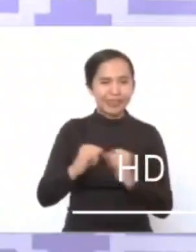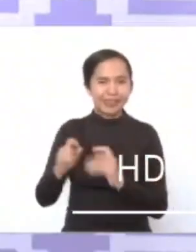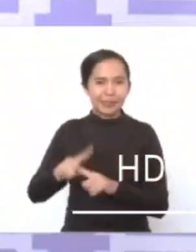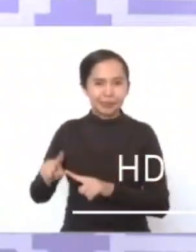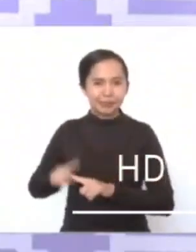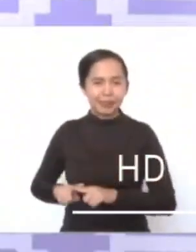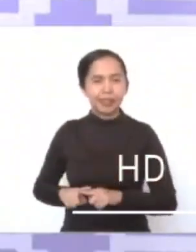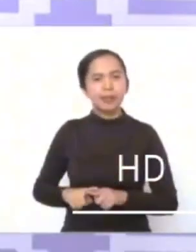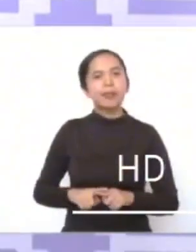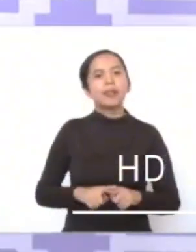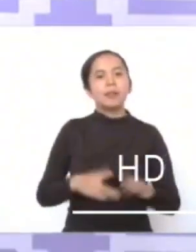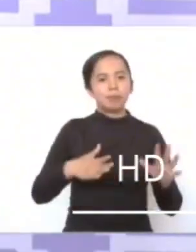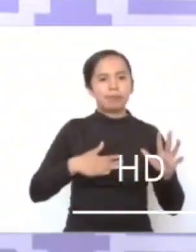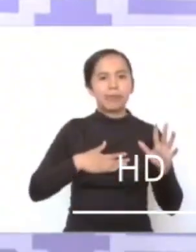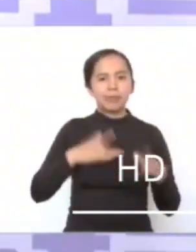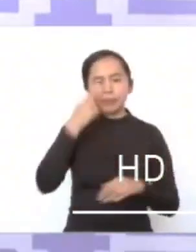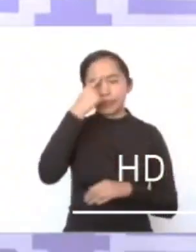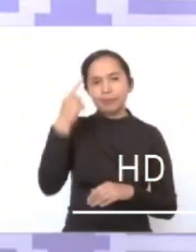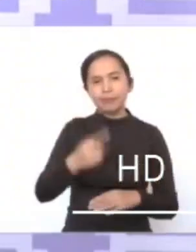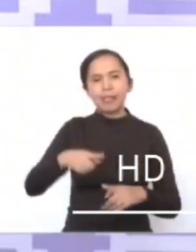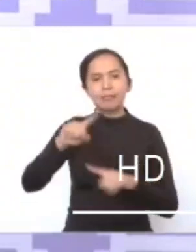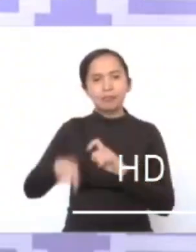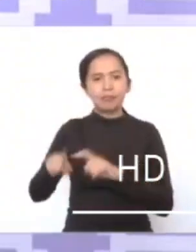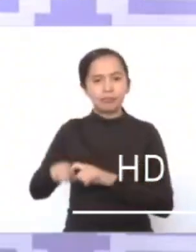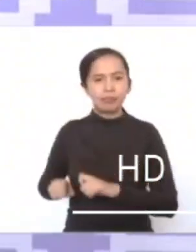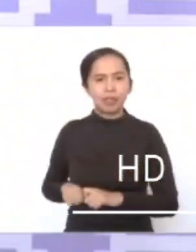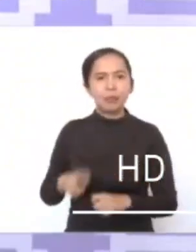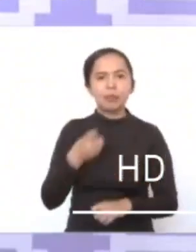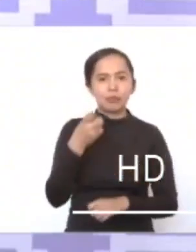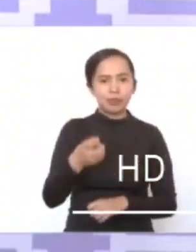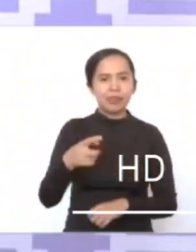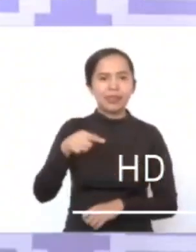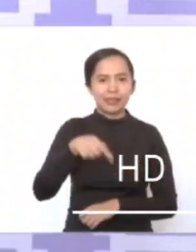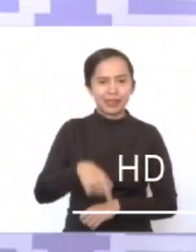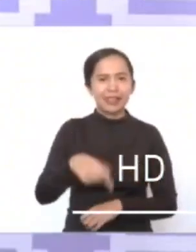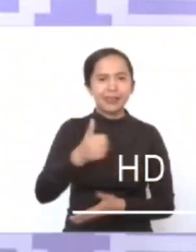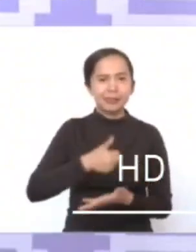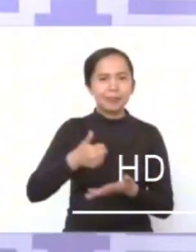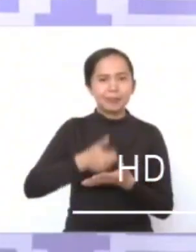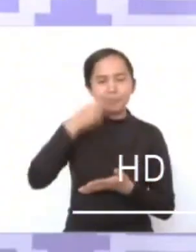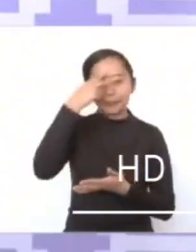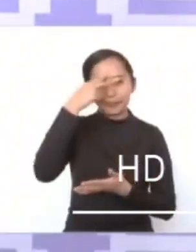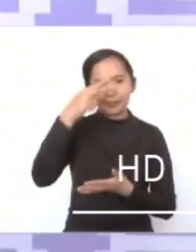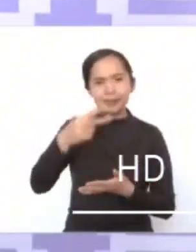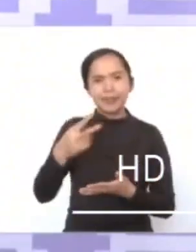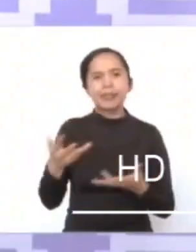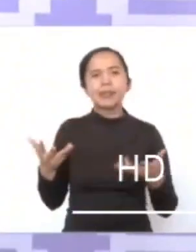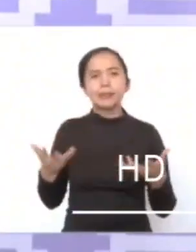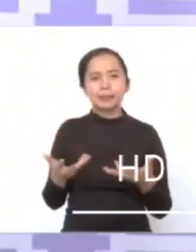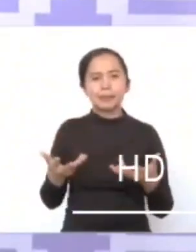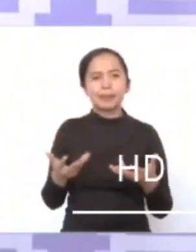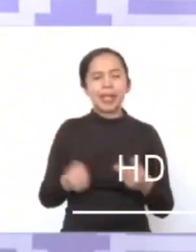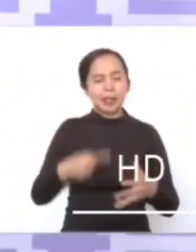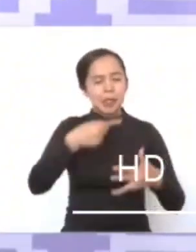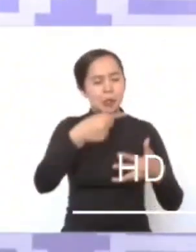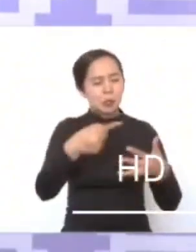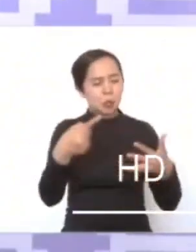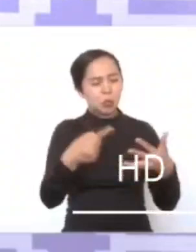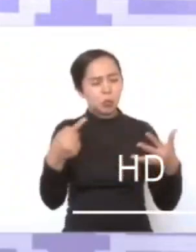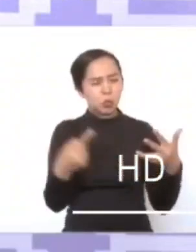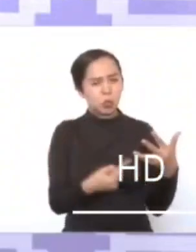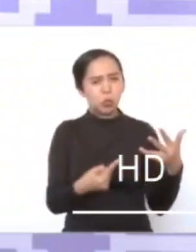combatirla. Por eso, el Poder Judicial de la Ciudad de México ha implementado una serie de acciones